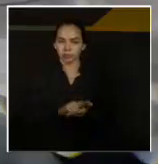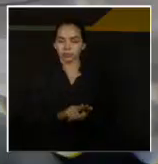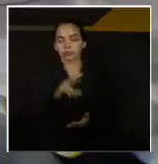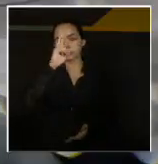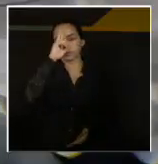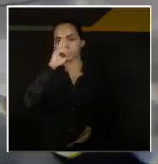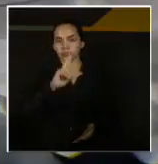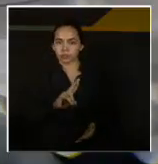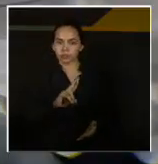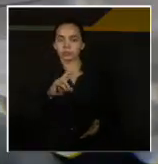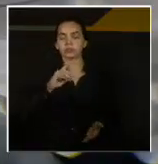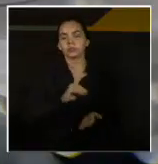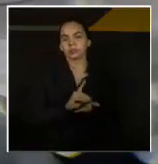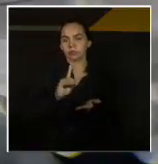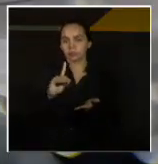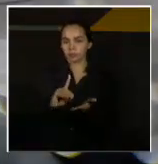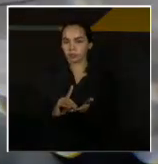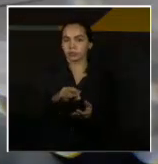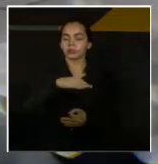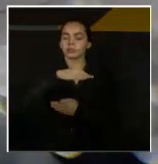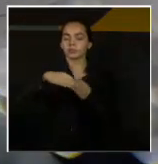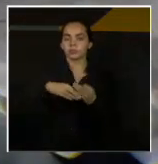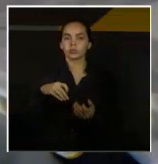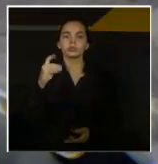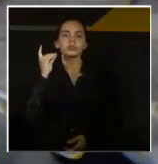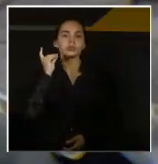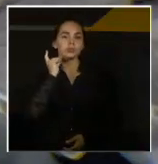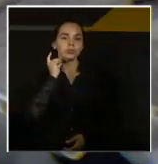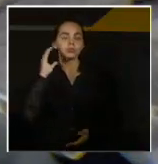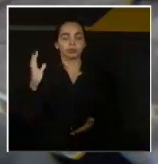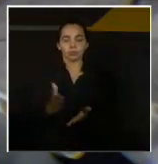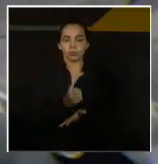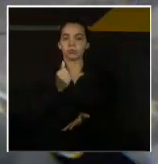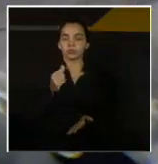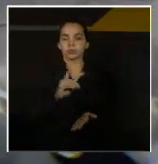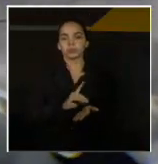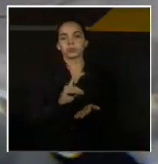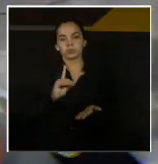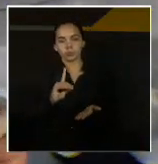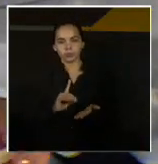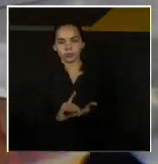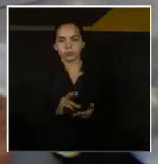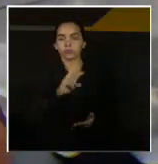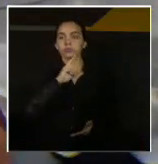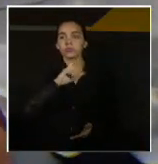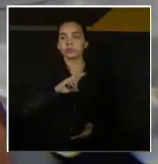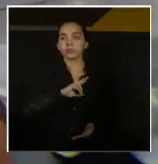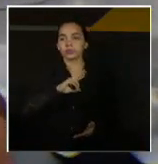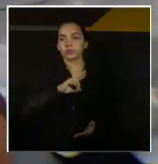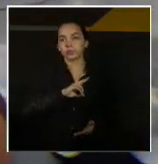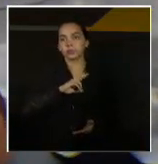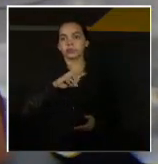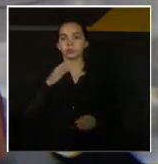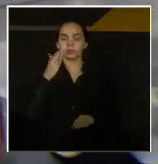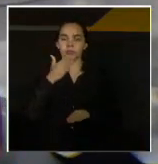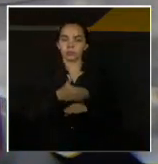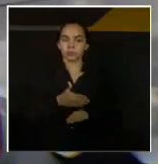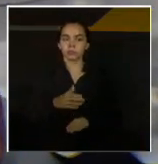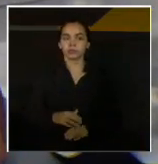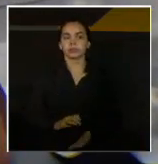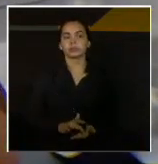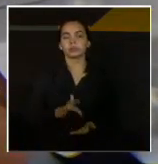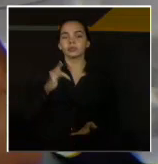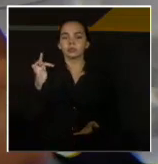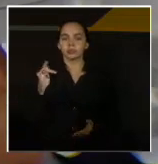respetando las garantías de los probables imputados y garantizando los derechos de las víctimas del delito? Gracias. Muchas